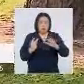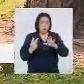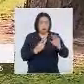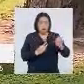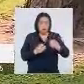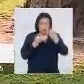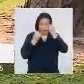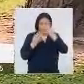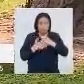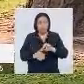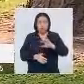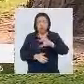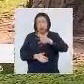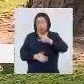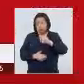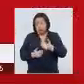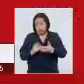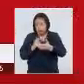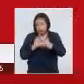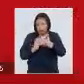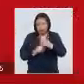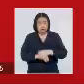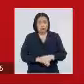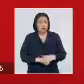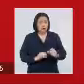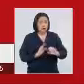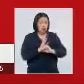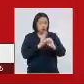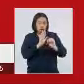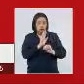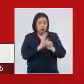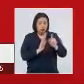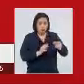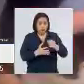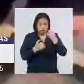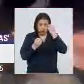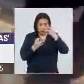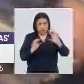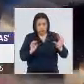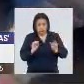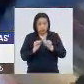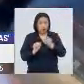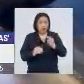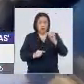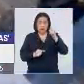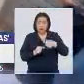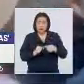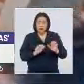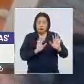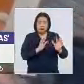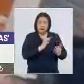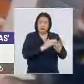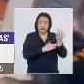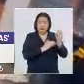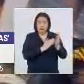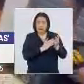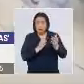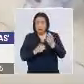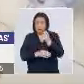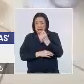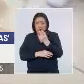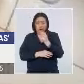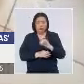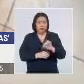4.700 reportes por teléfonos robados. OSIPTEL complementa estos datos, recordando que entre las 10 de la mañana y el